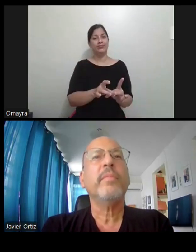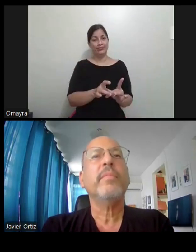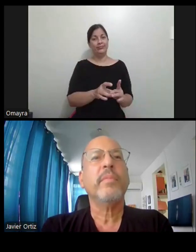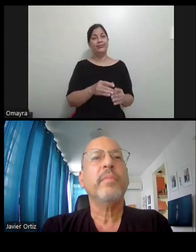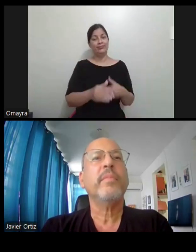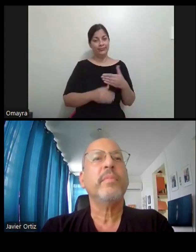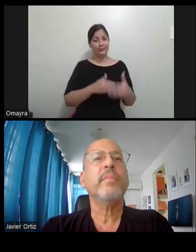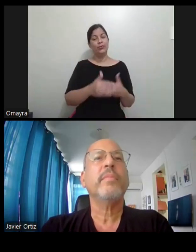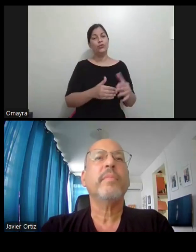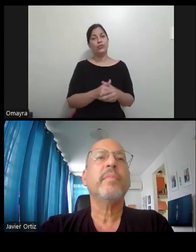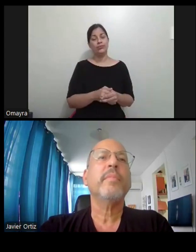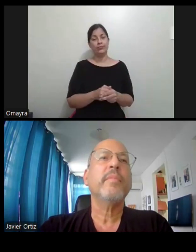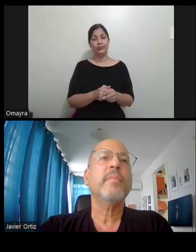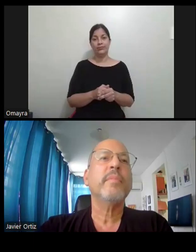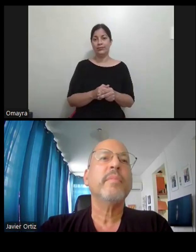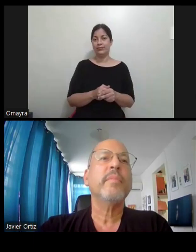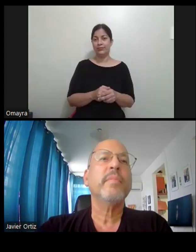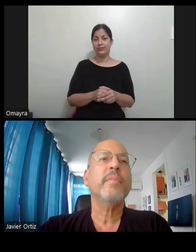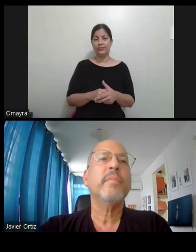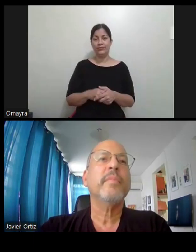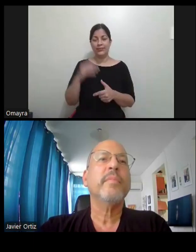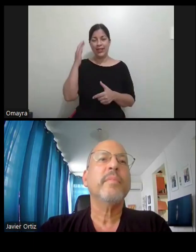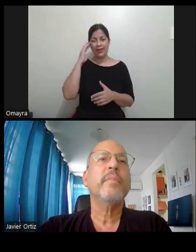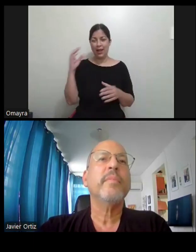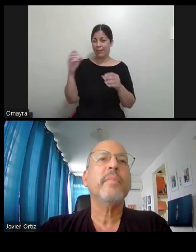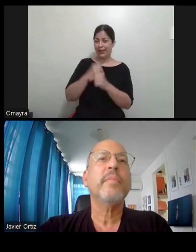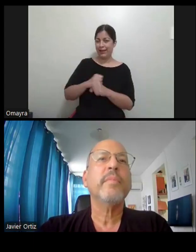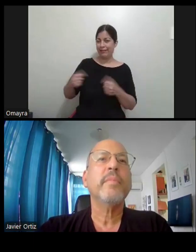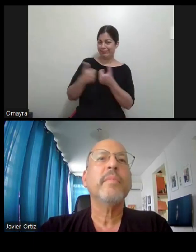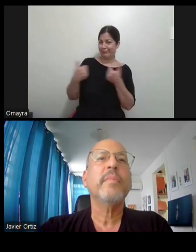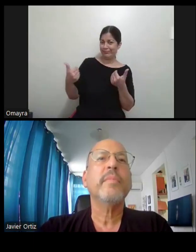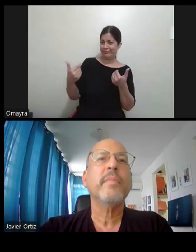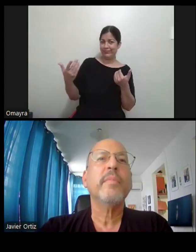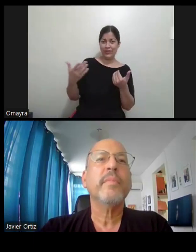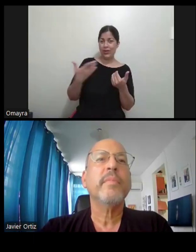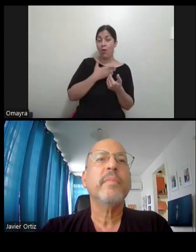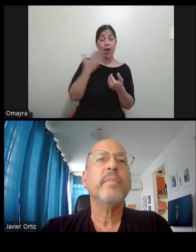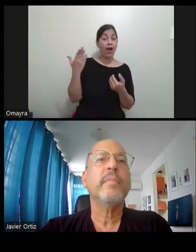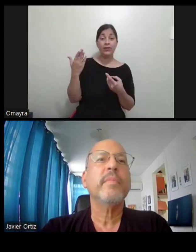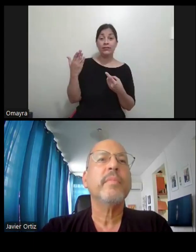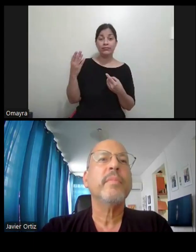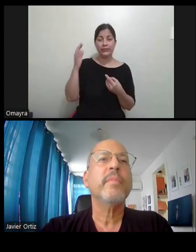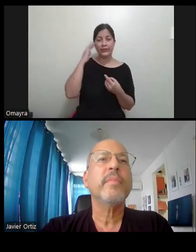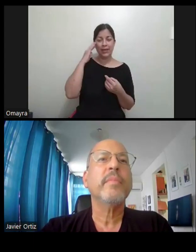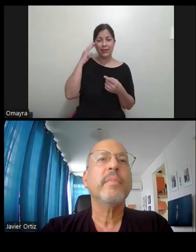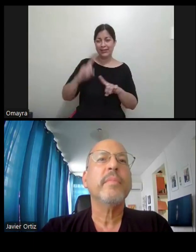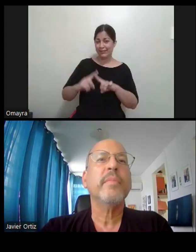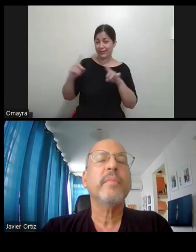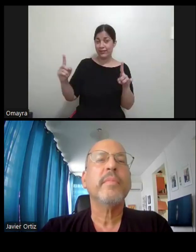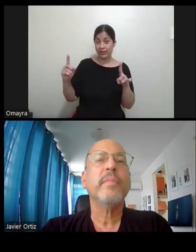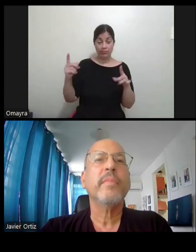lejos de esa pelea entre la industria y la academia. No la vemos porque entendemos que un profesor